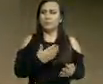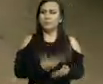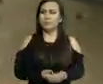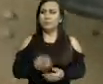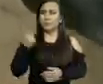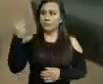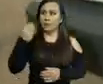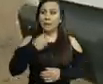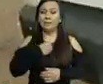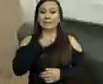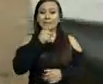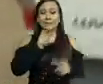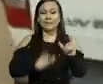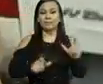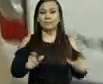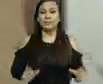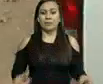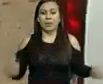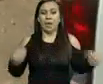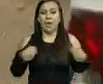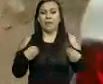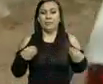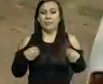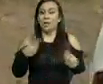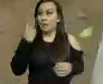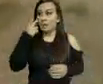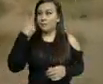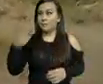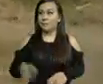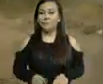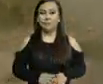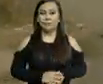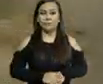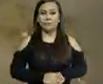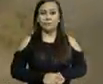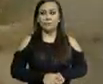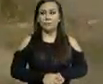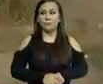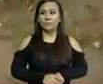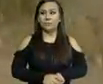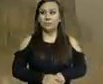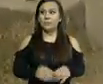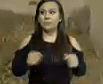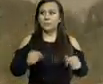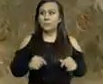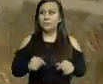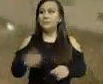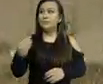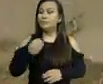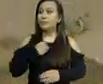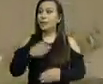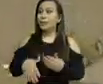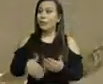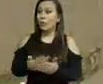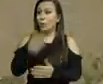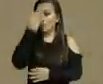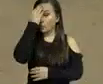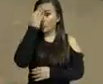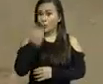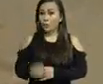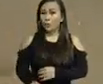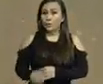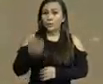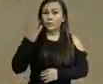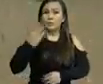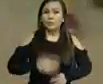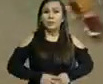allí el alboroto entre las personas que disputan por llegar primeros hasta las unidades caballeros muy buen día que están